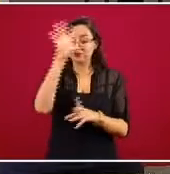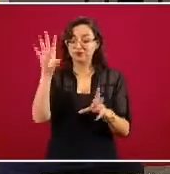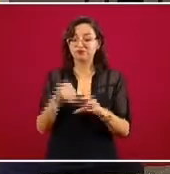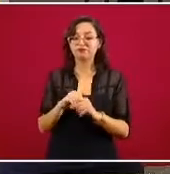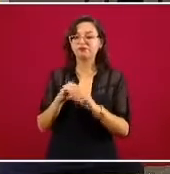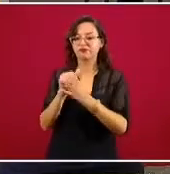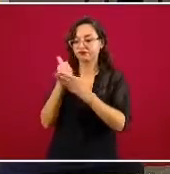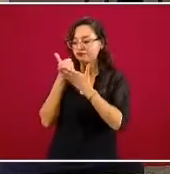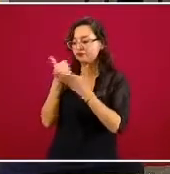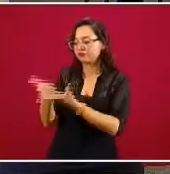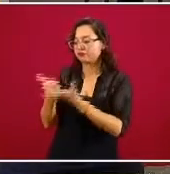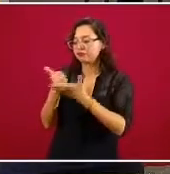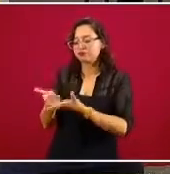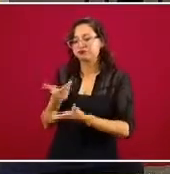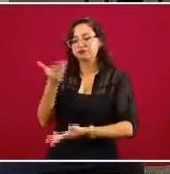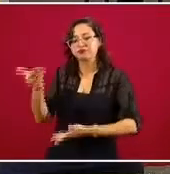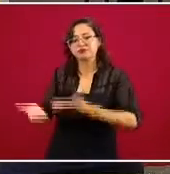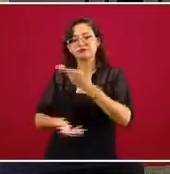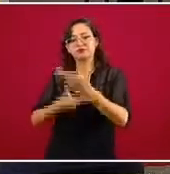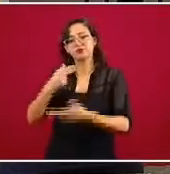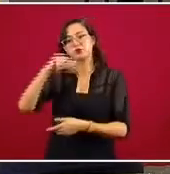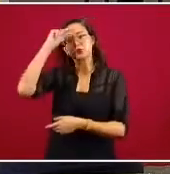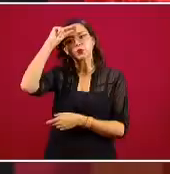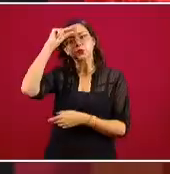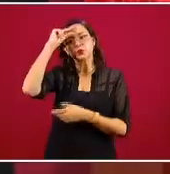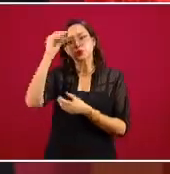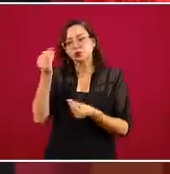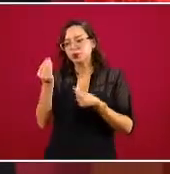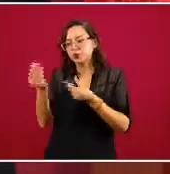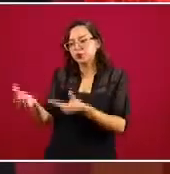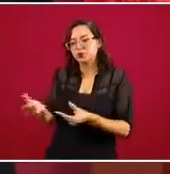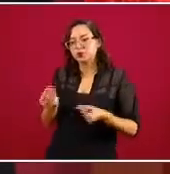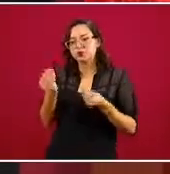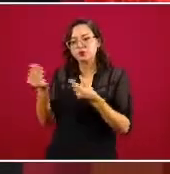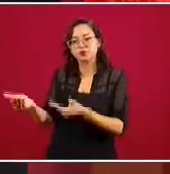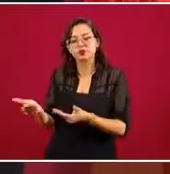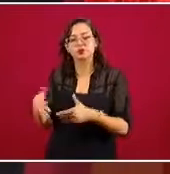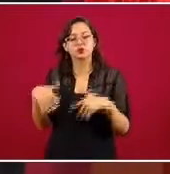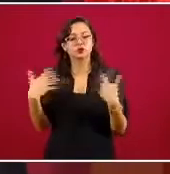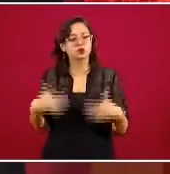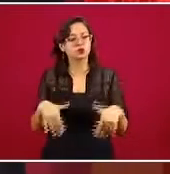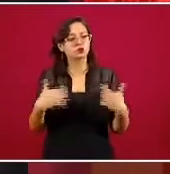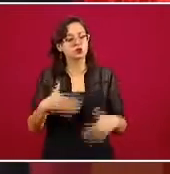están poniendo a disposición su conocimiento y sus capacidades, su